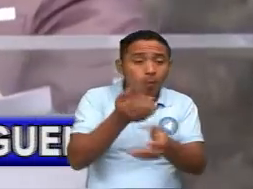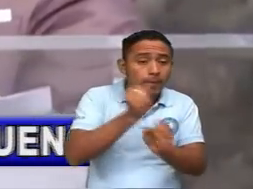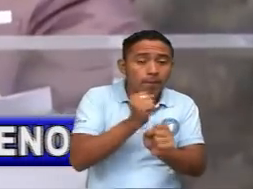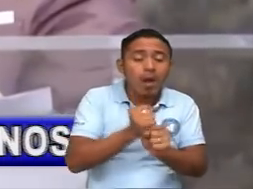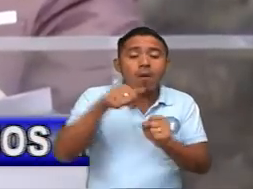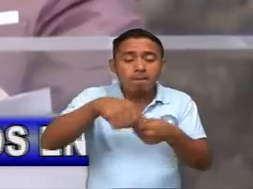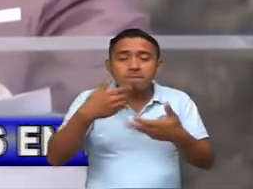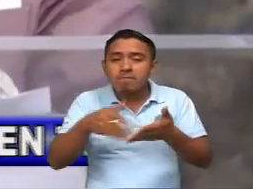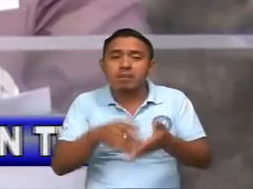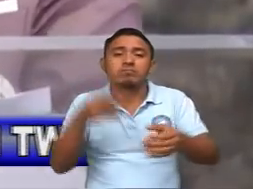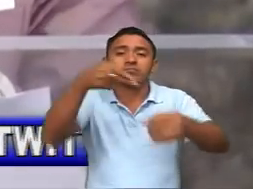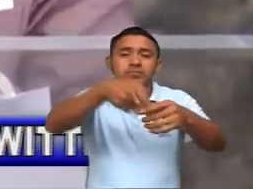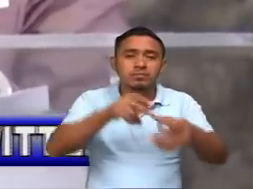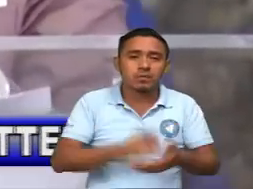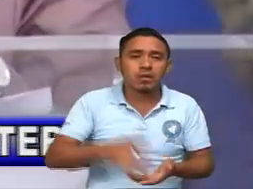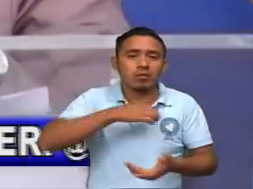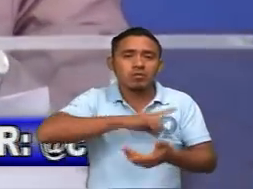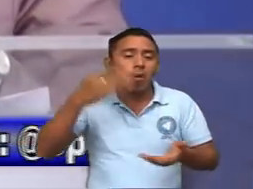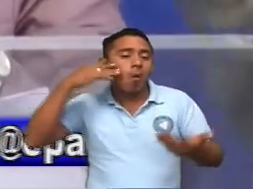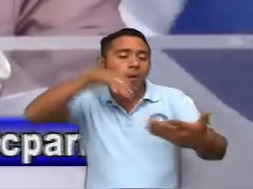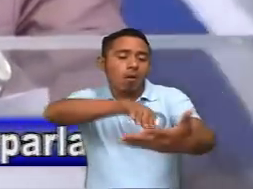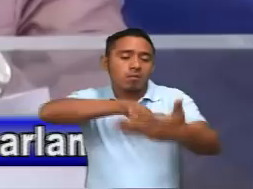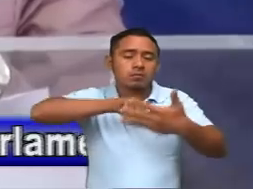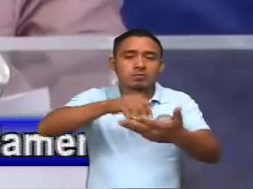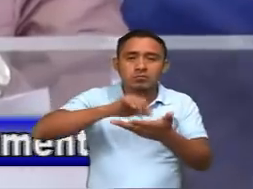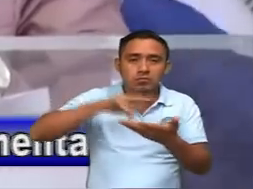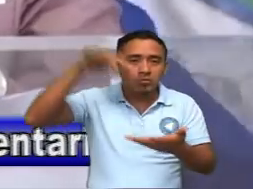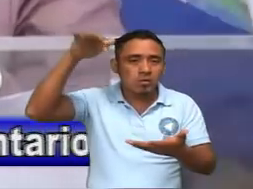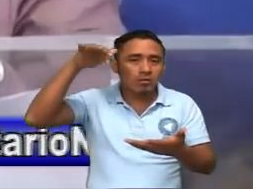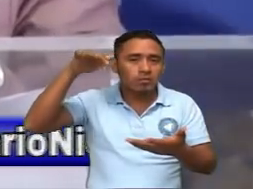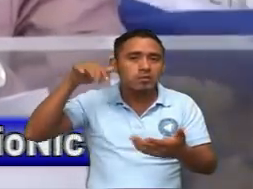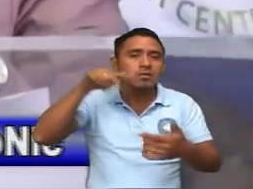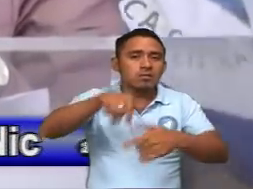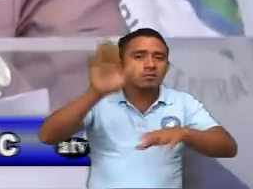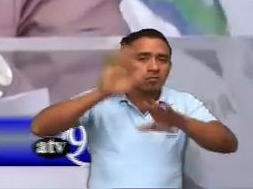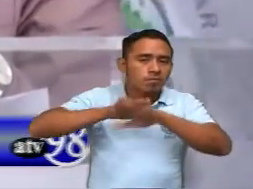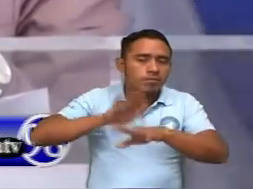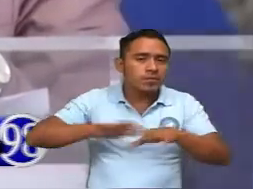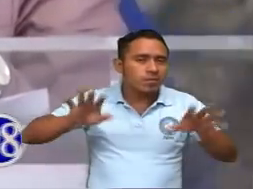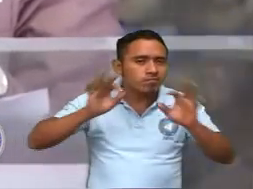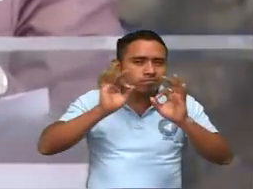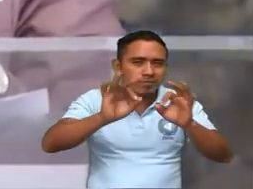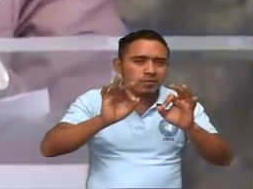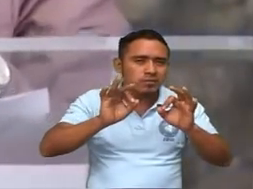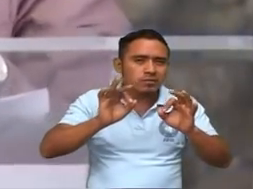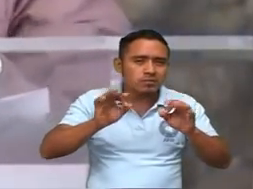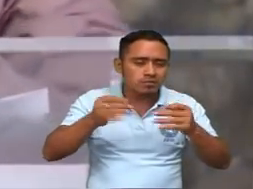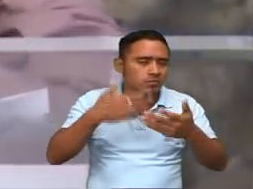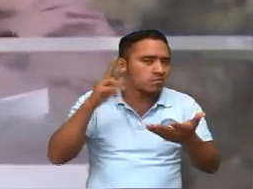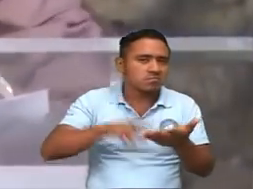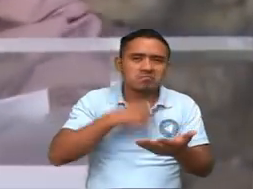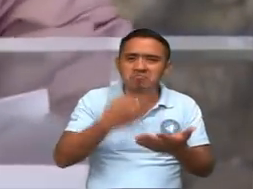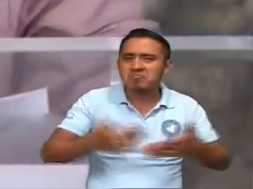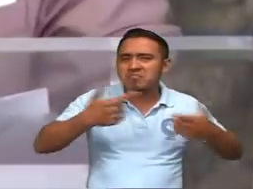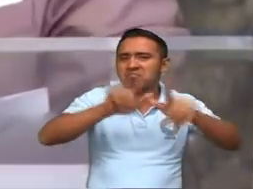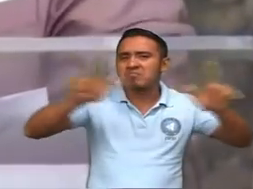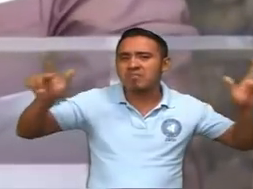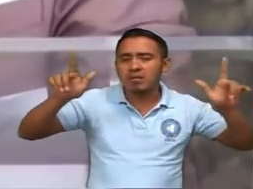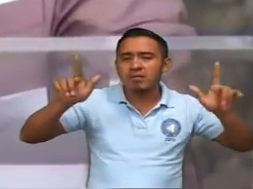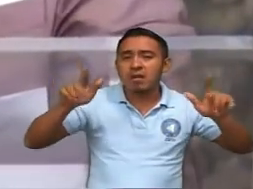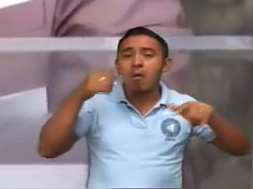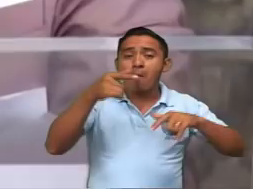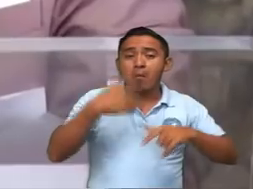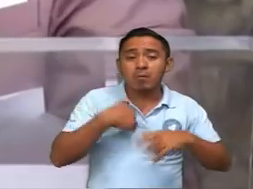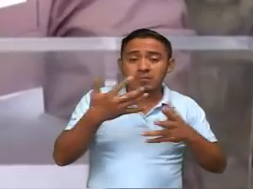se glorifique de una forma muy especial. Este clamor de oración es completamente gratis. Lo único que hay que tener es